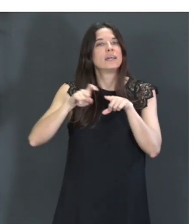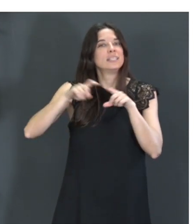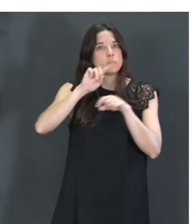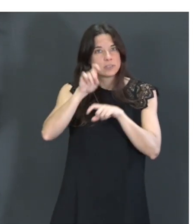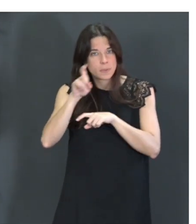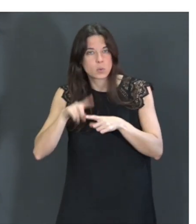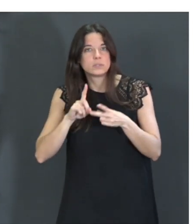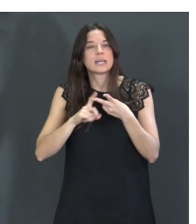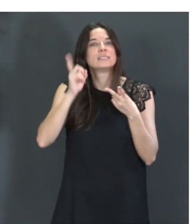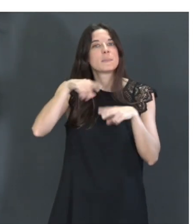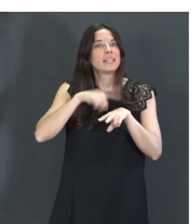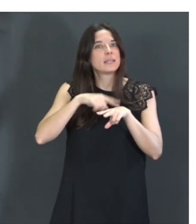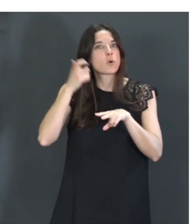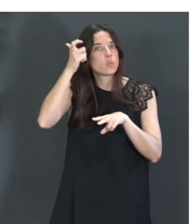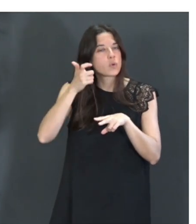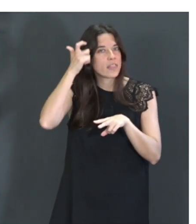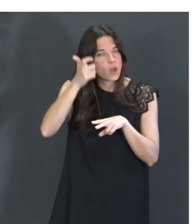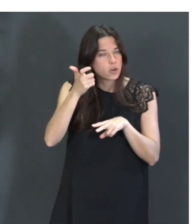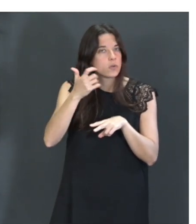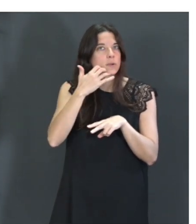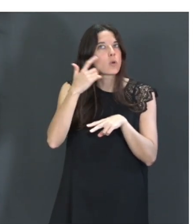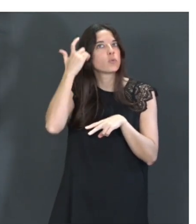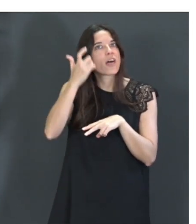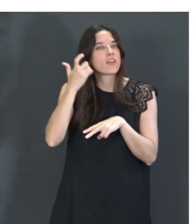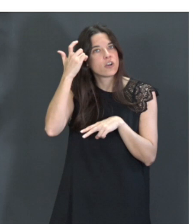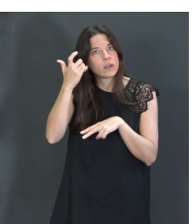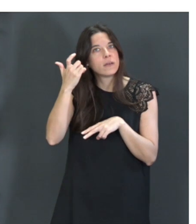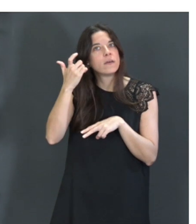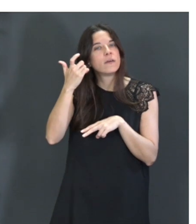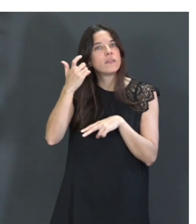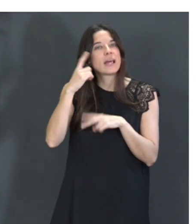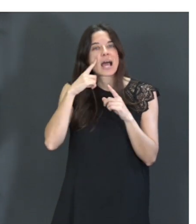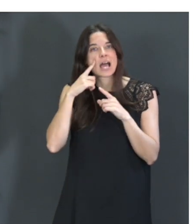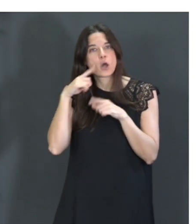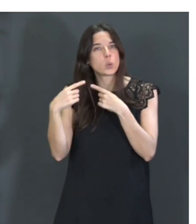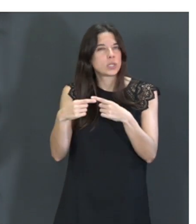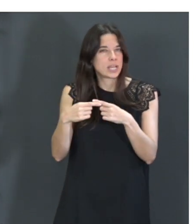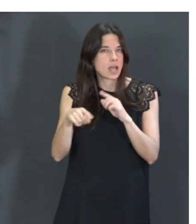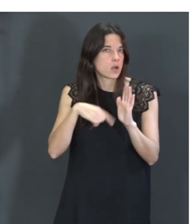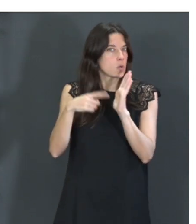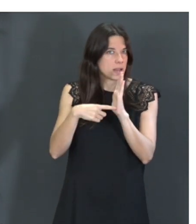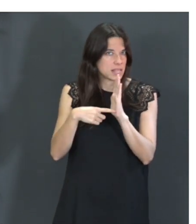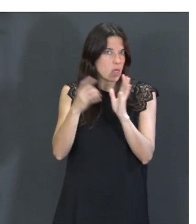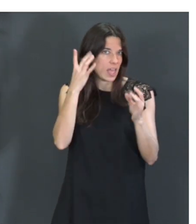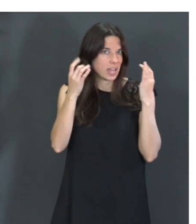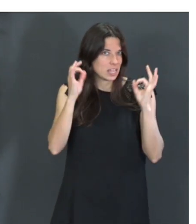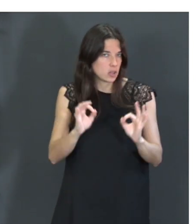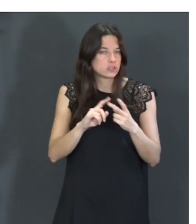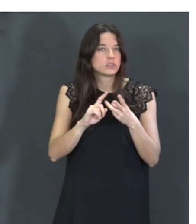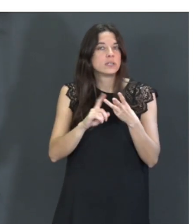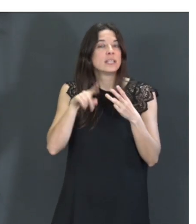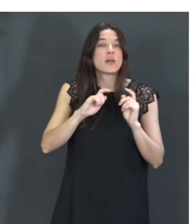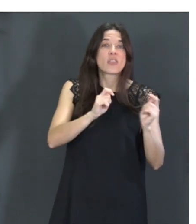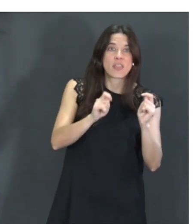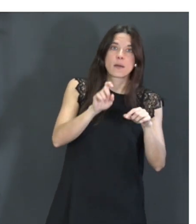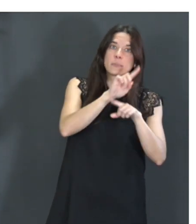el tiempo, la duración de lo que es toda la rutina completa. Proporcionamos preguntas y